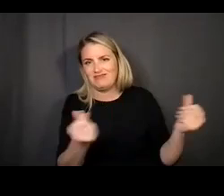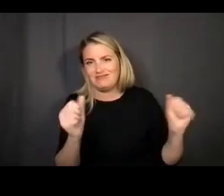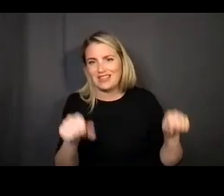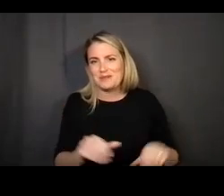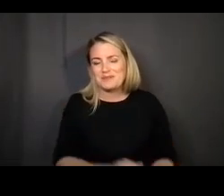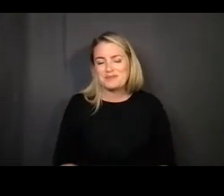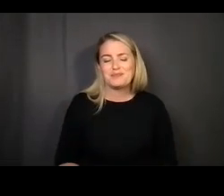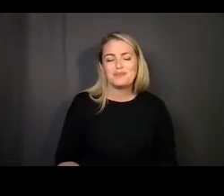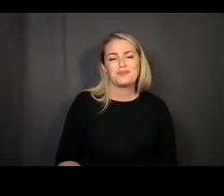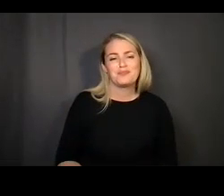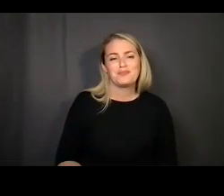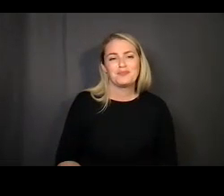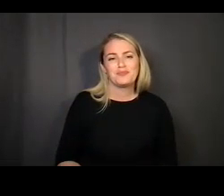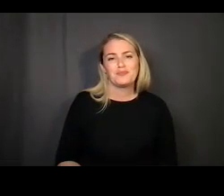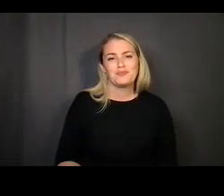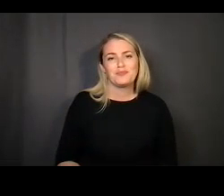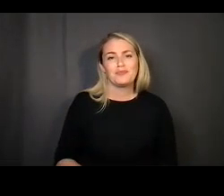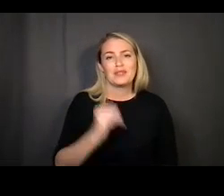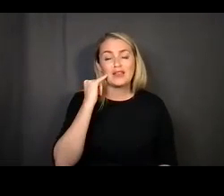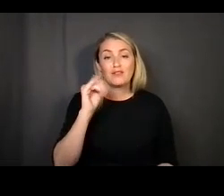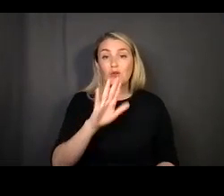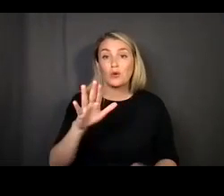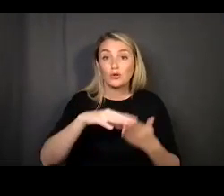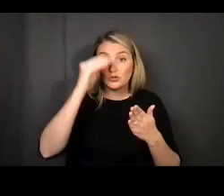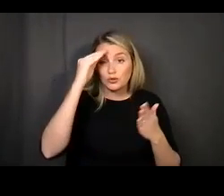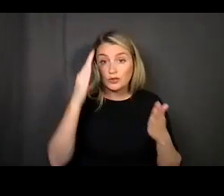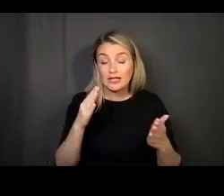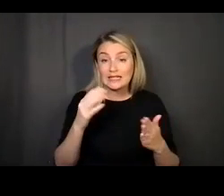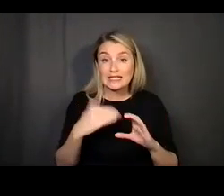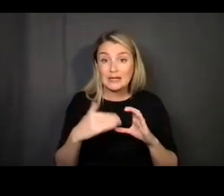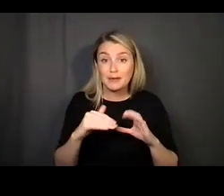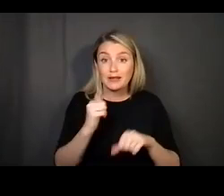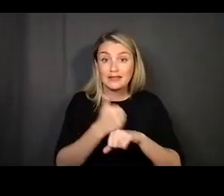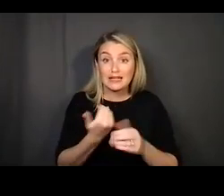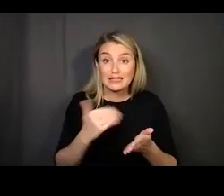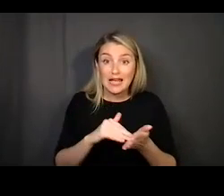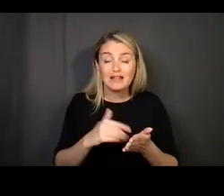Y cuanto más rápido lo informen, más rápido podrá ser solucionado.